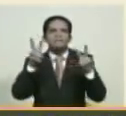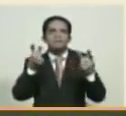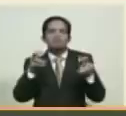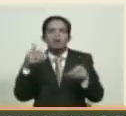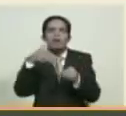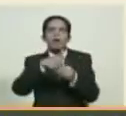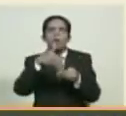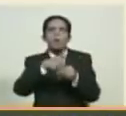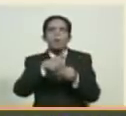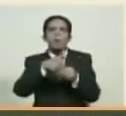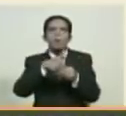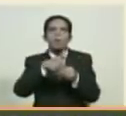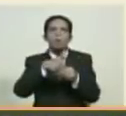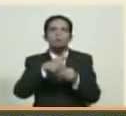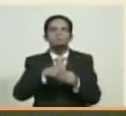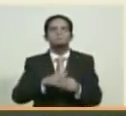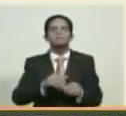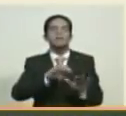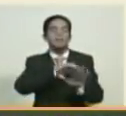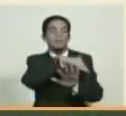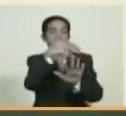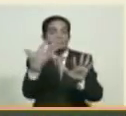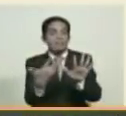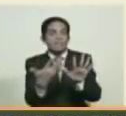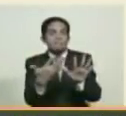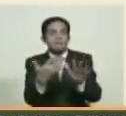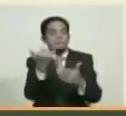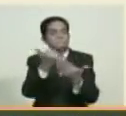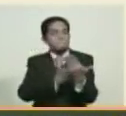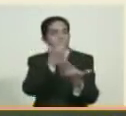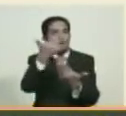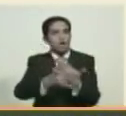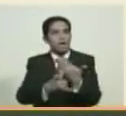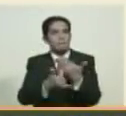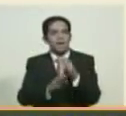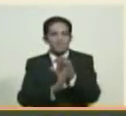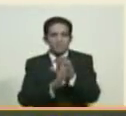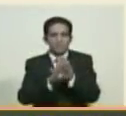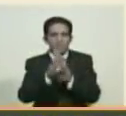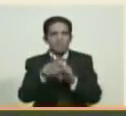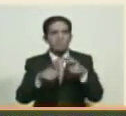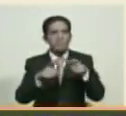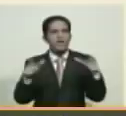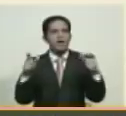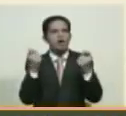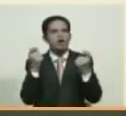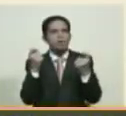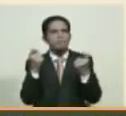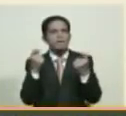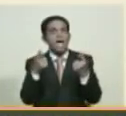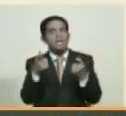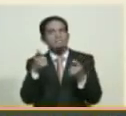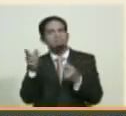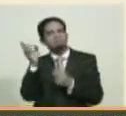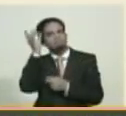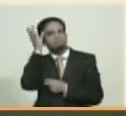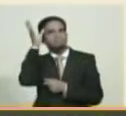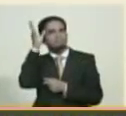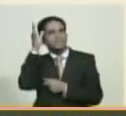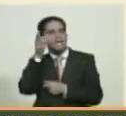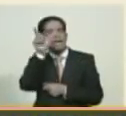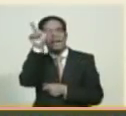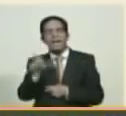en Oro, la décima línea del programa de recuperación, prosperidad económica que ha anunciado el presidente de la